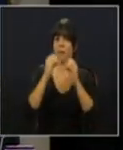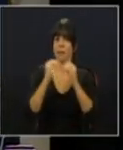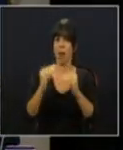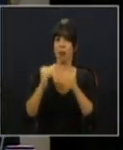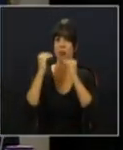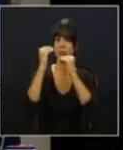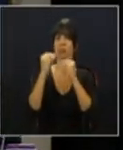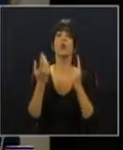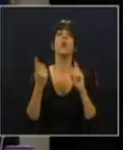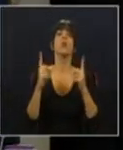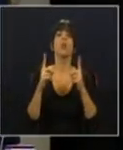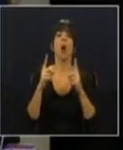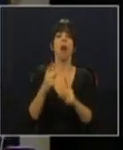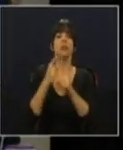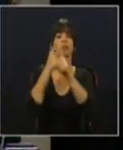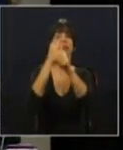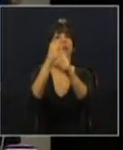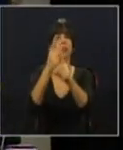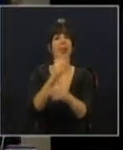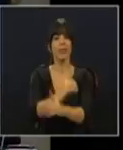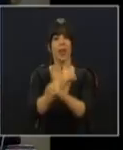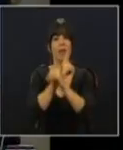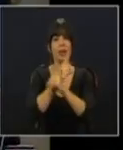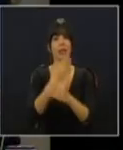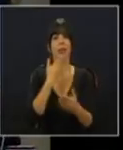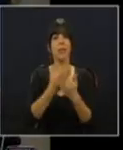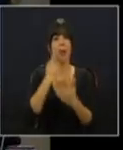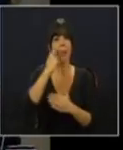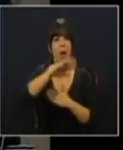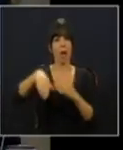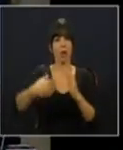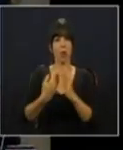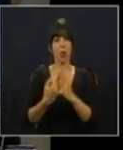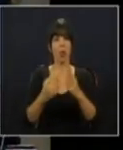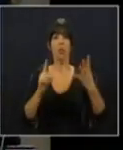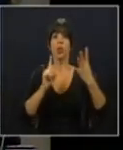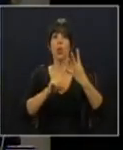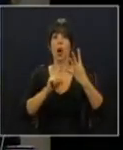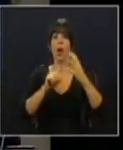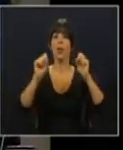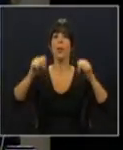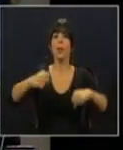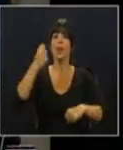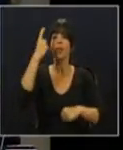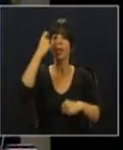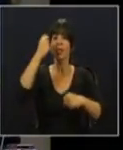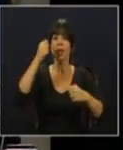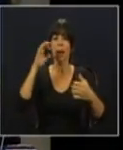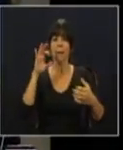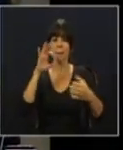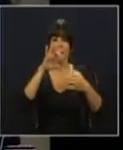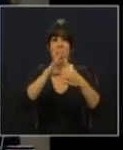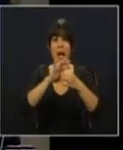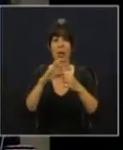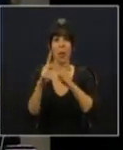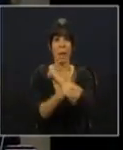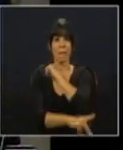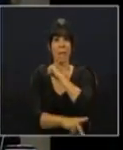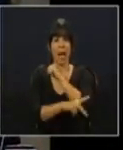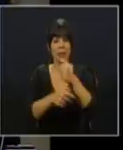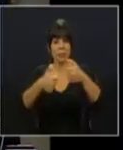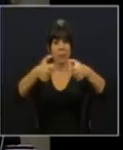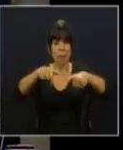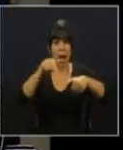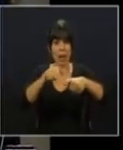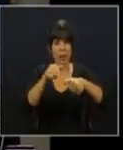la defensa del bien común. Y cuarto, entender que el pacto republicano